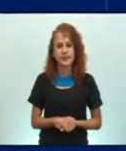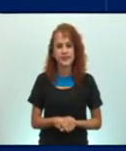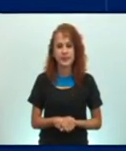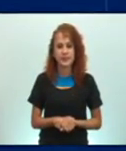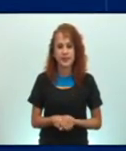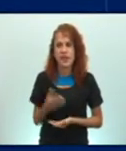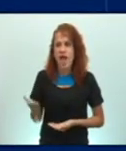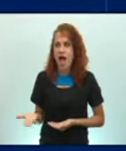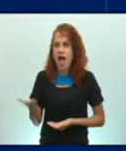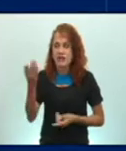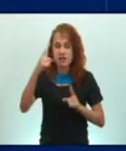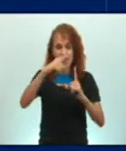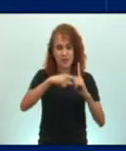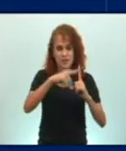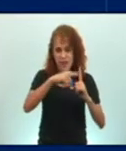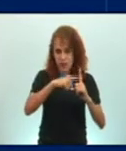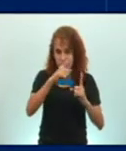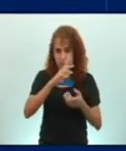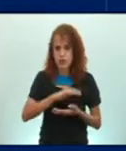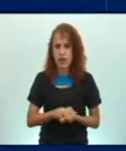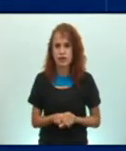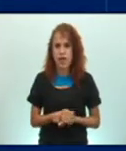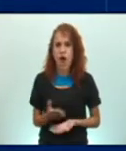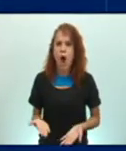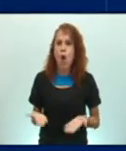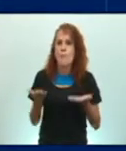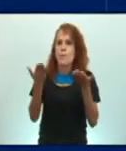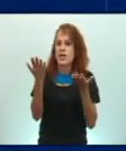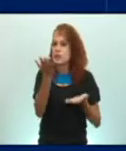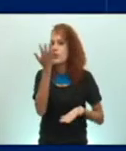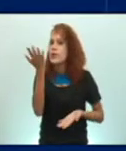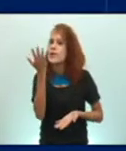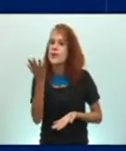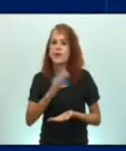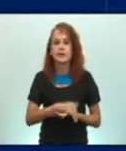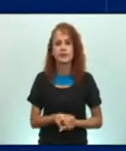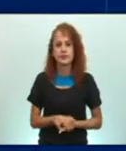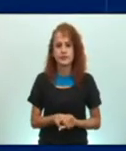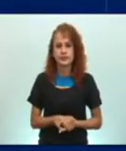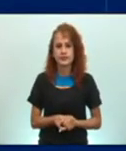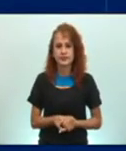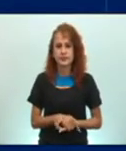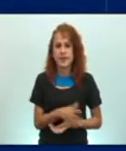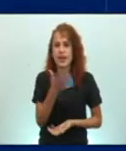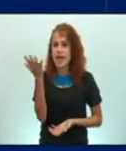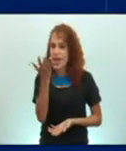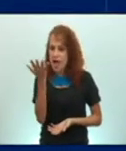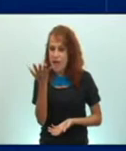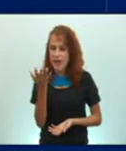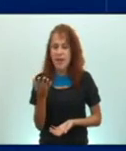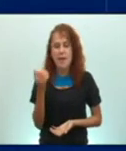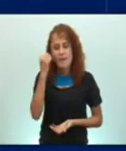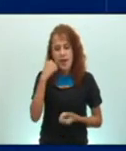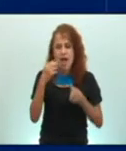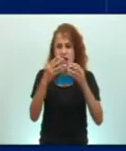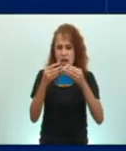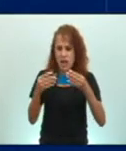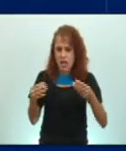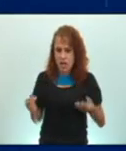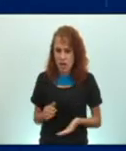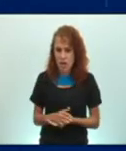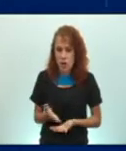Bueno, asciende la temperatura, aumenta el volumen del aire, este a su vez se hace más